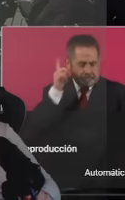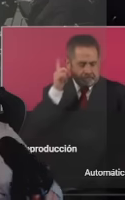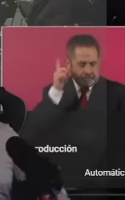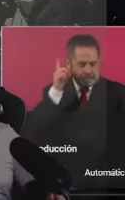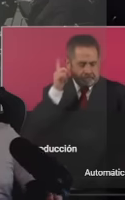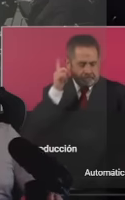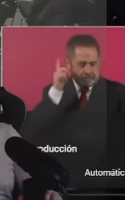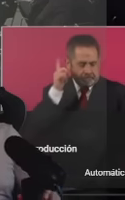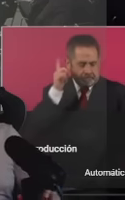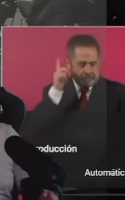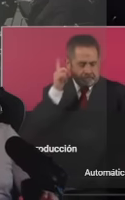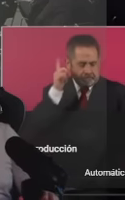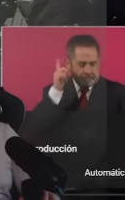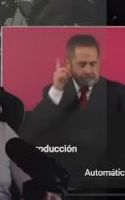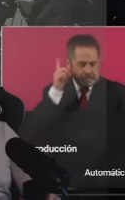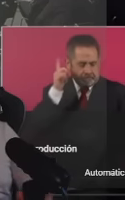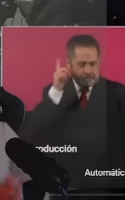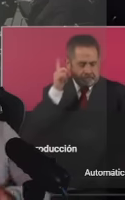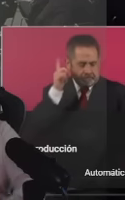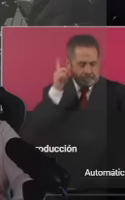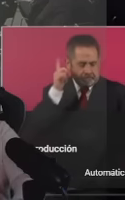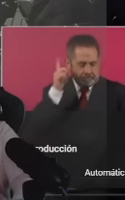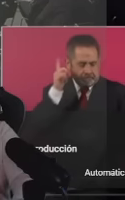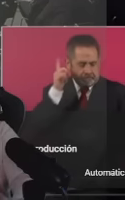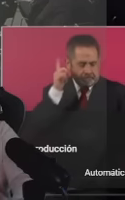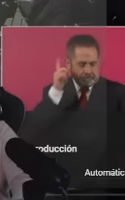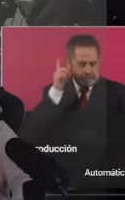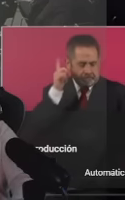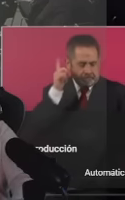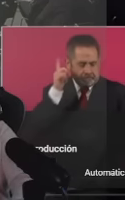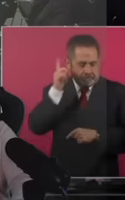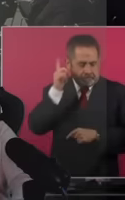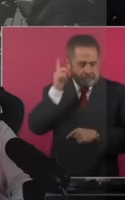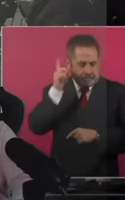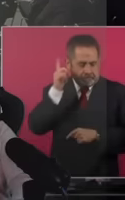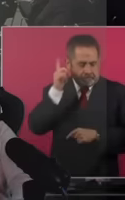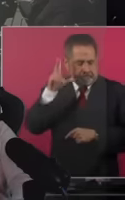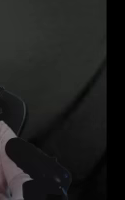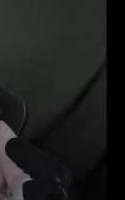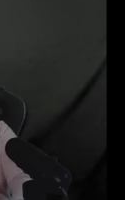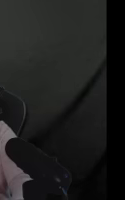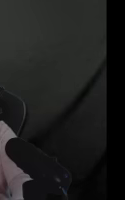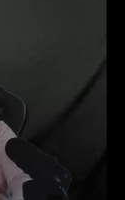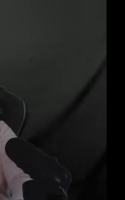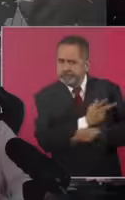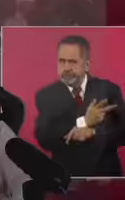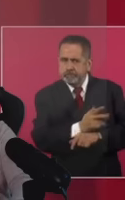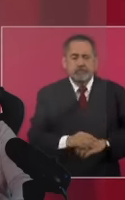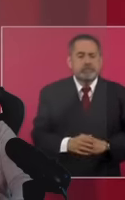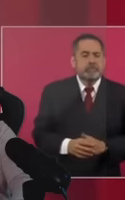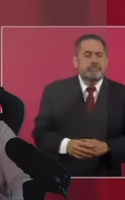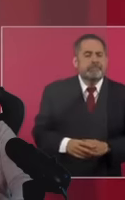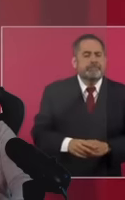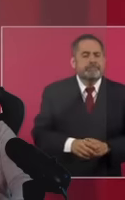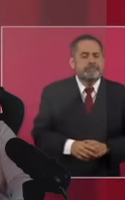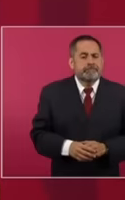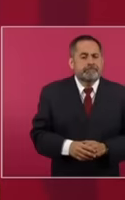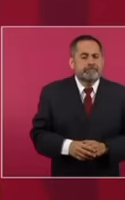el presidente andrés manuel el día de hoy en la mañana veamos el video sí yo creo que